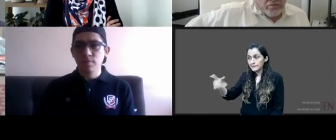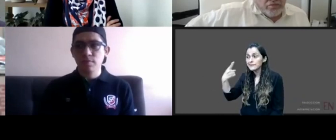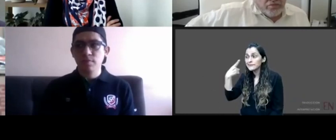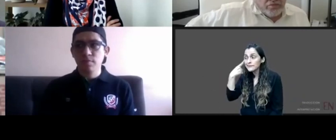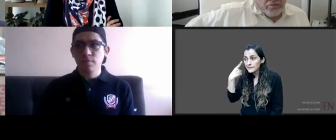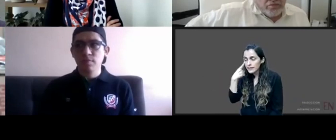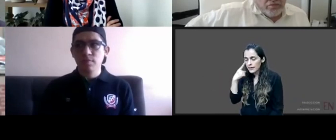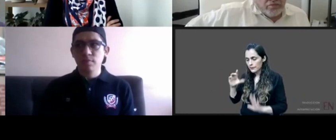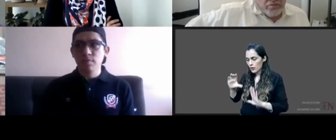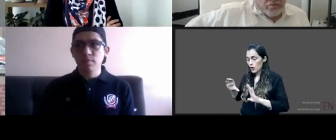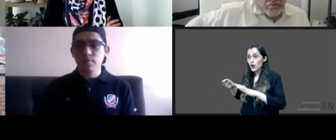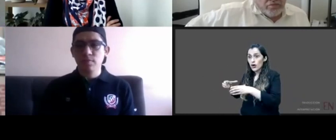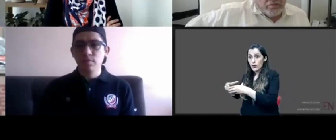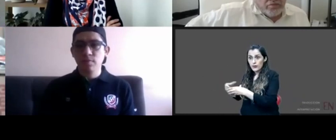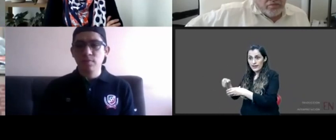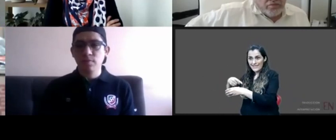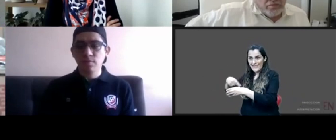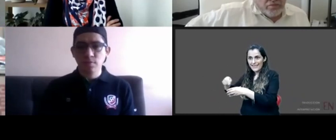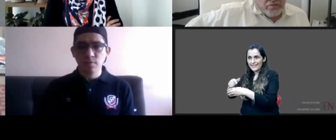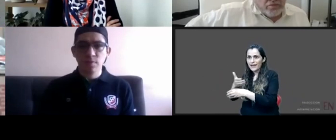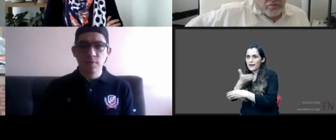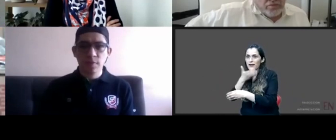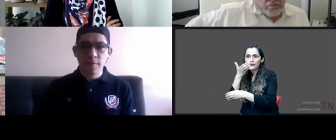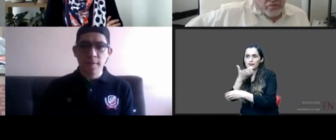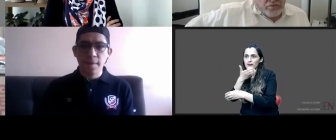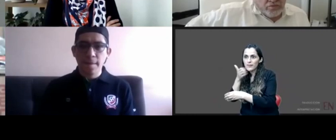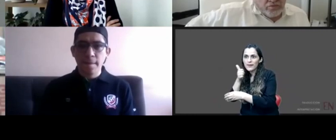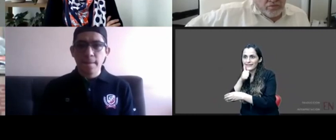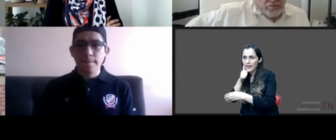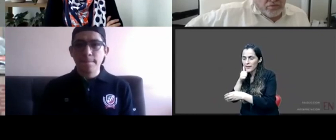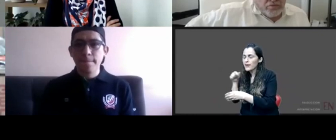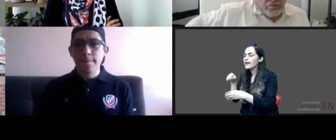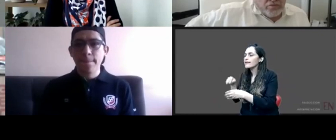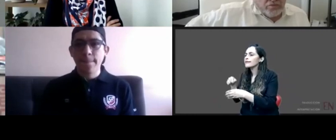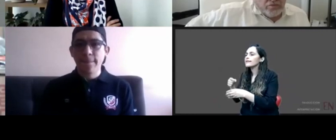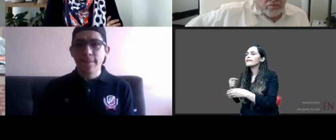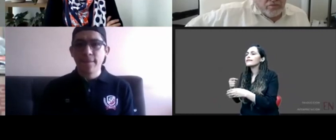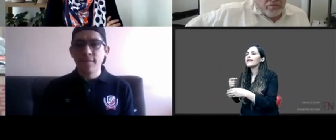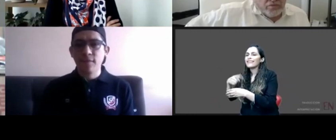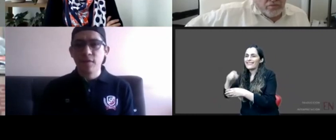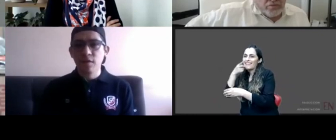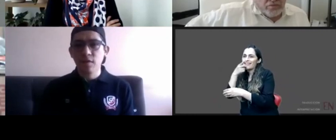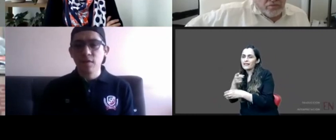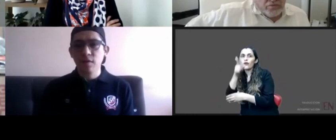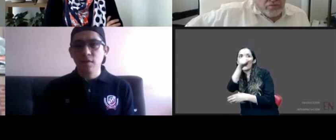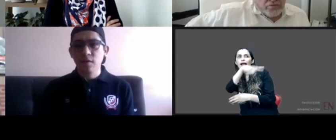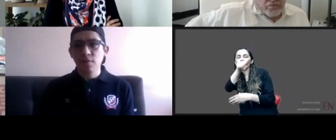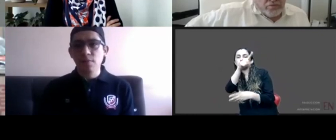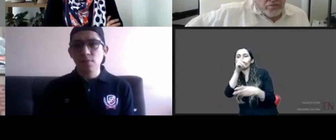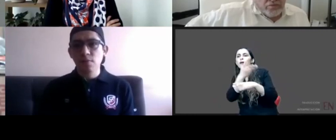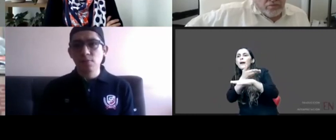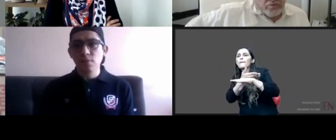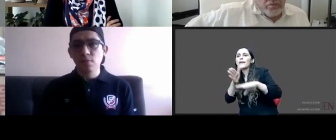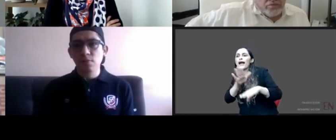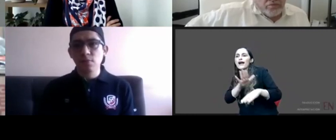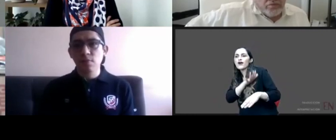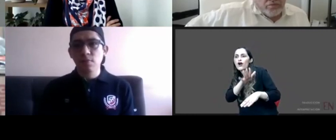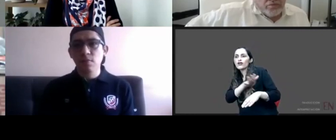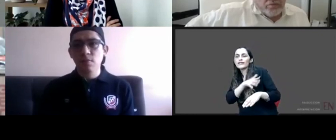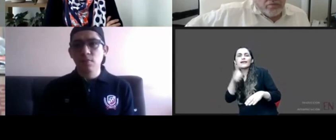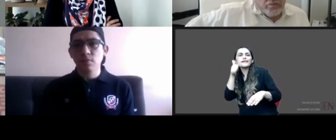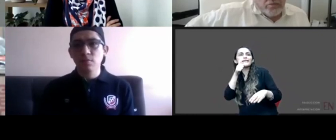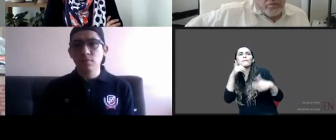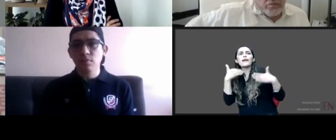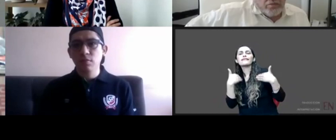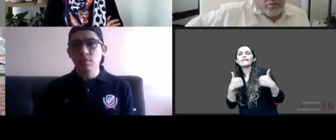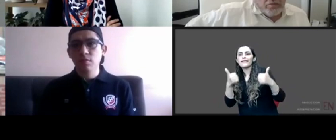nosotros en la comunidad, pues decimos, los blancos lo entienden todo. Entonces, en todo van a tener la